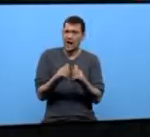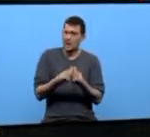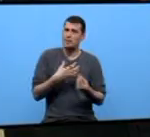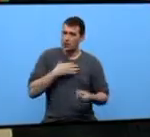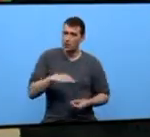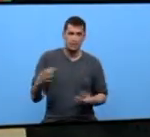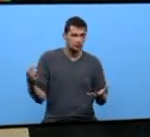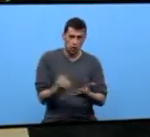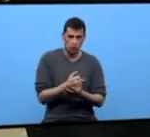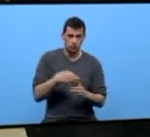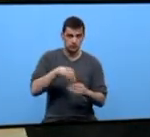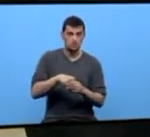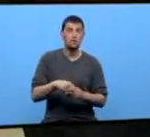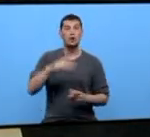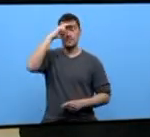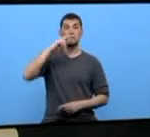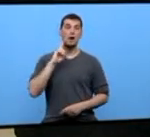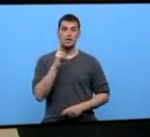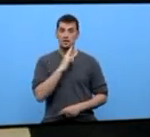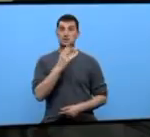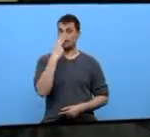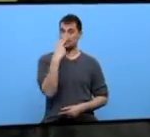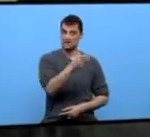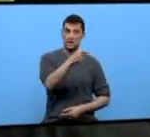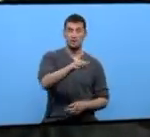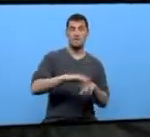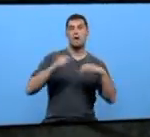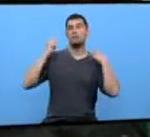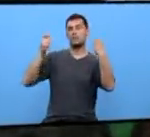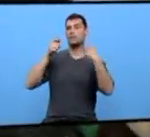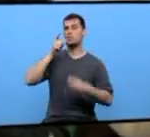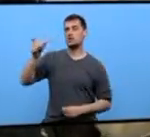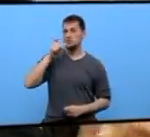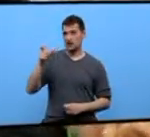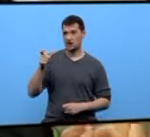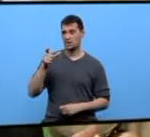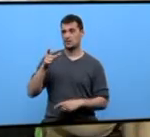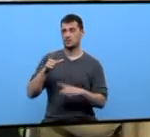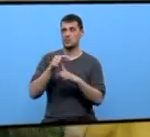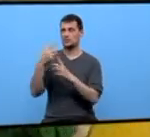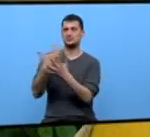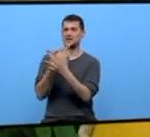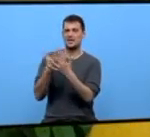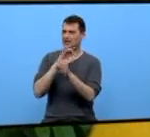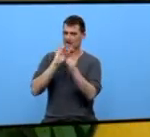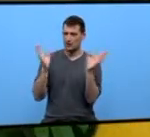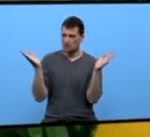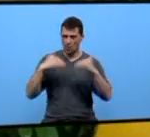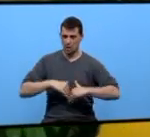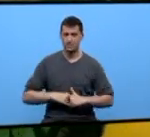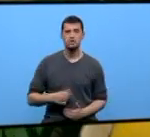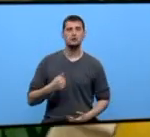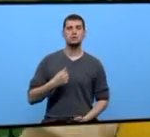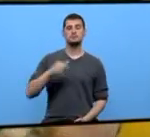todos. Nelo entenden os pais que visitan a diario o instituto en protesta pola decisión de educación e falta de explicacións. Cada vez me dá